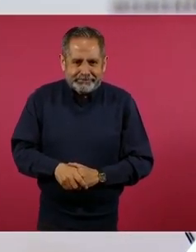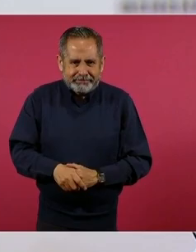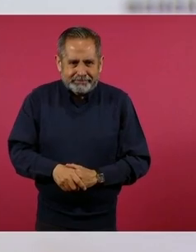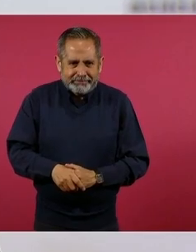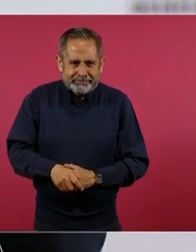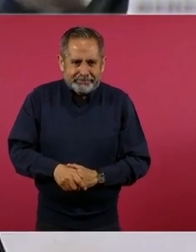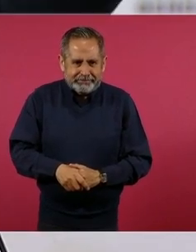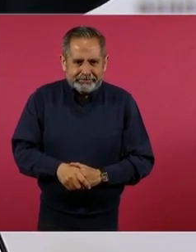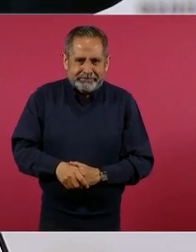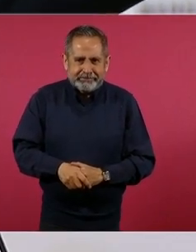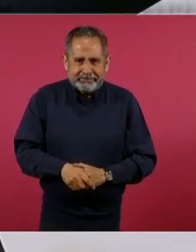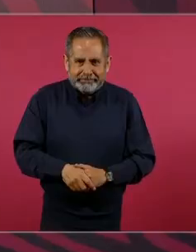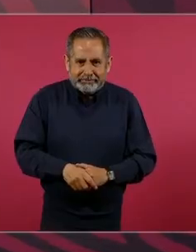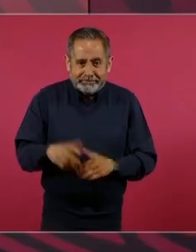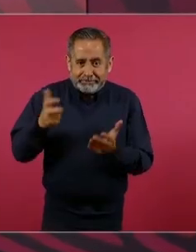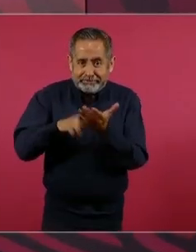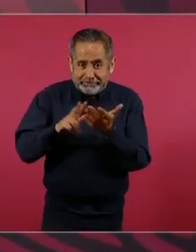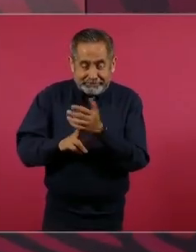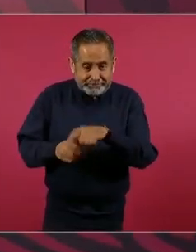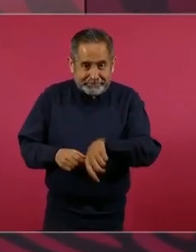Entonces, no, este vale